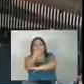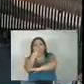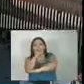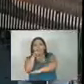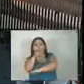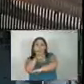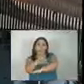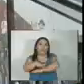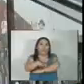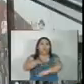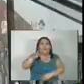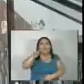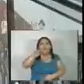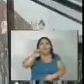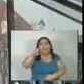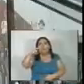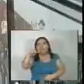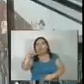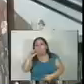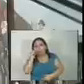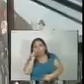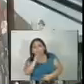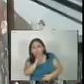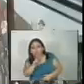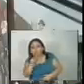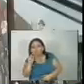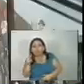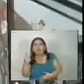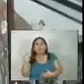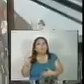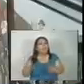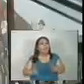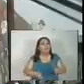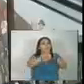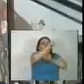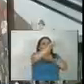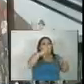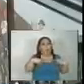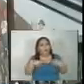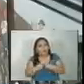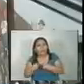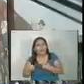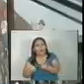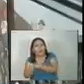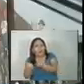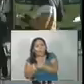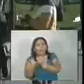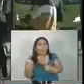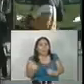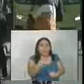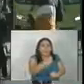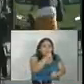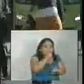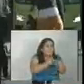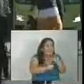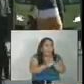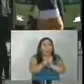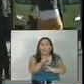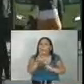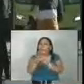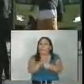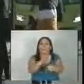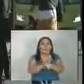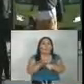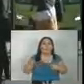ellas las del Paso, Texas, que siguen viendo cómo a pesar de que las instituciones sociales quieren brindar ayuda humanitaria a los migrantes, no dan abasto para